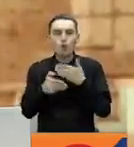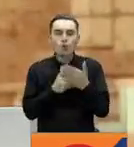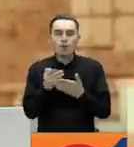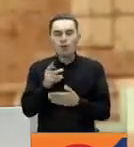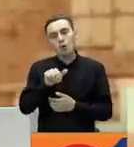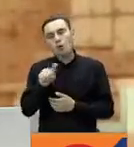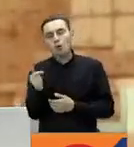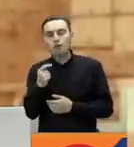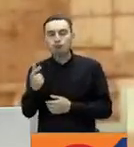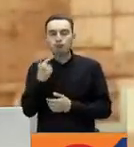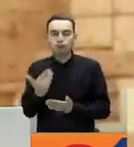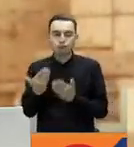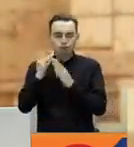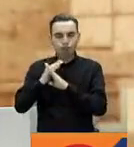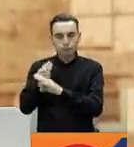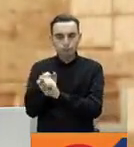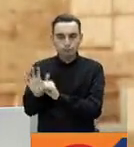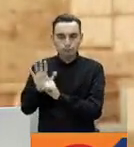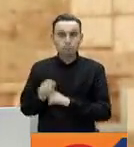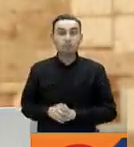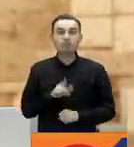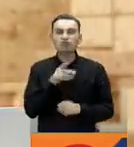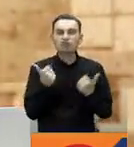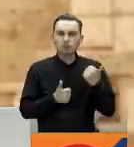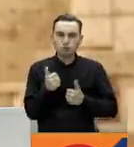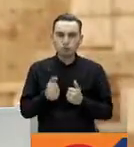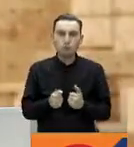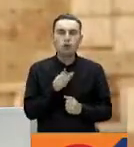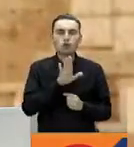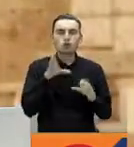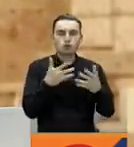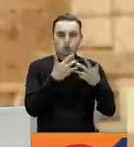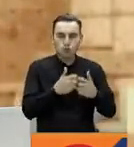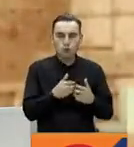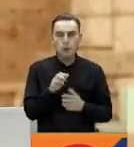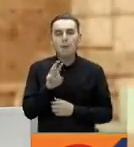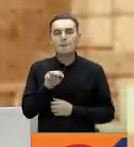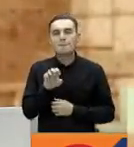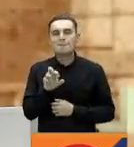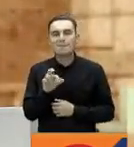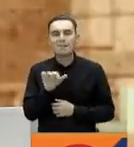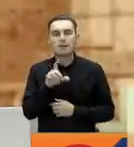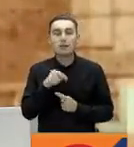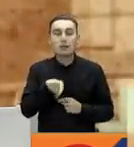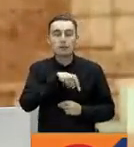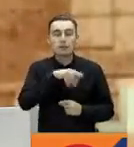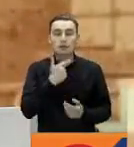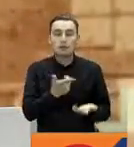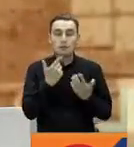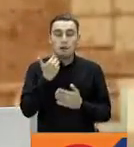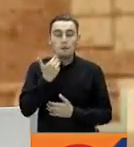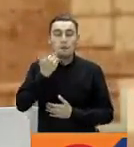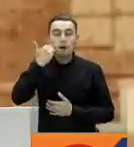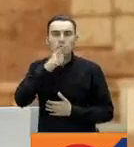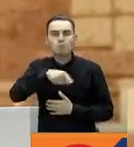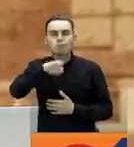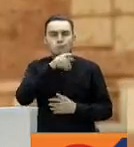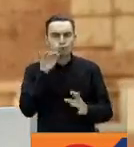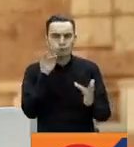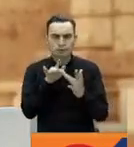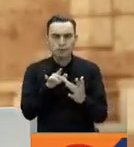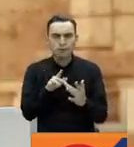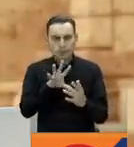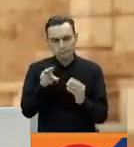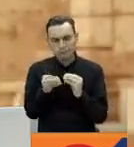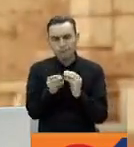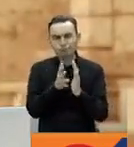alternativo contra el virus. Se trata de la desarrollada por el laboratorio Merck y está indicada para adultos de alto riesgo. A continuación, más